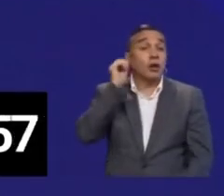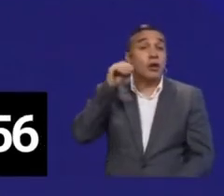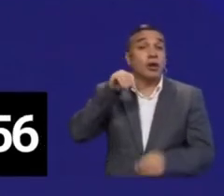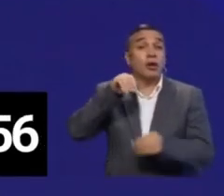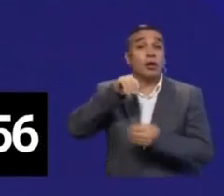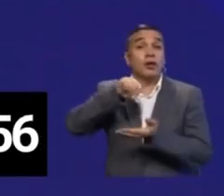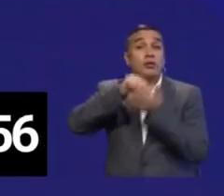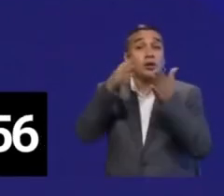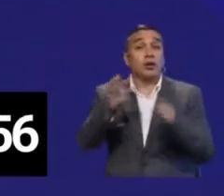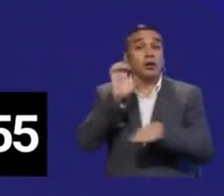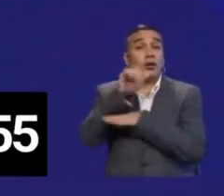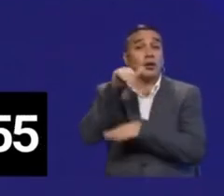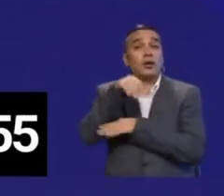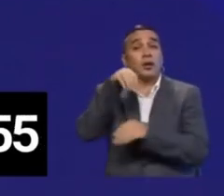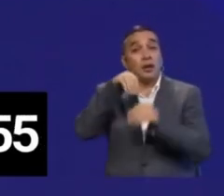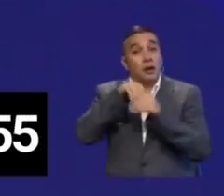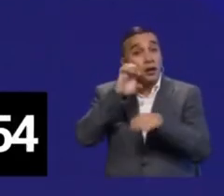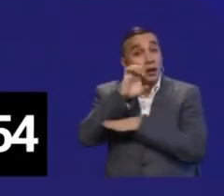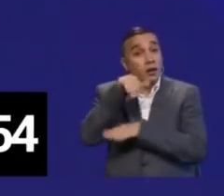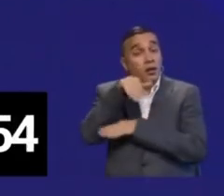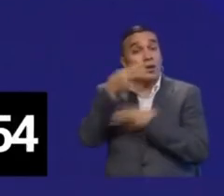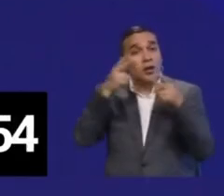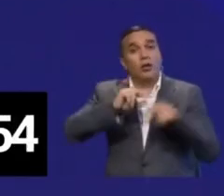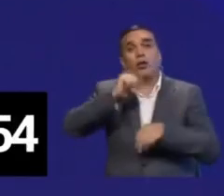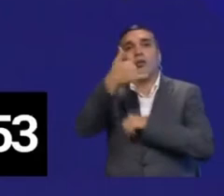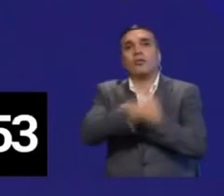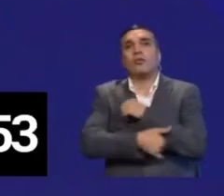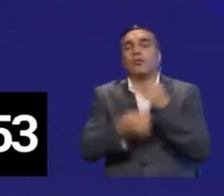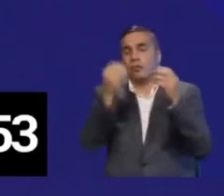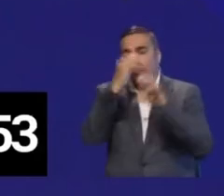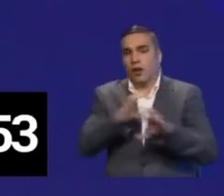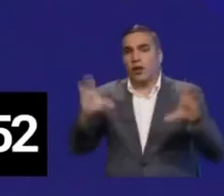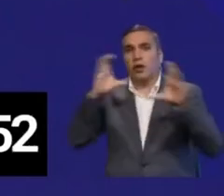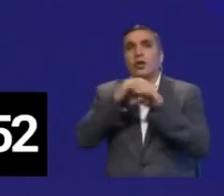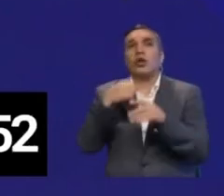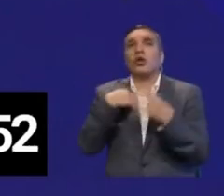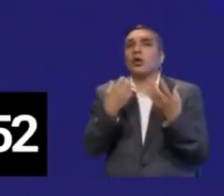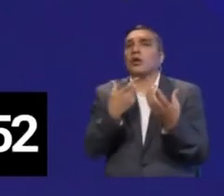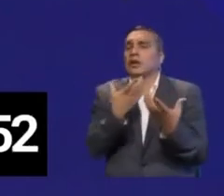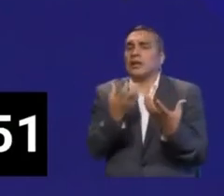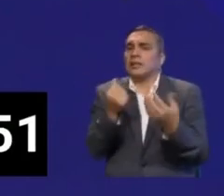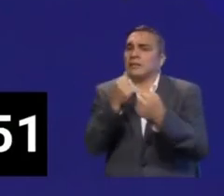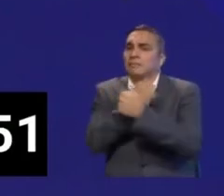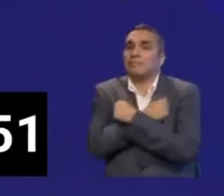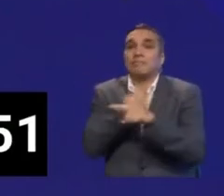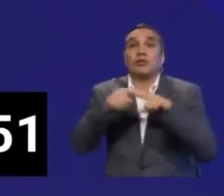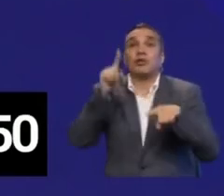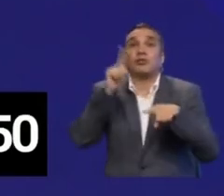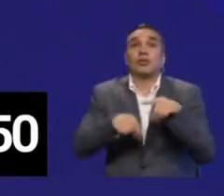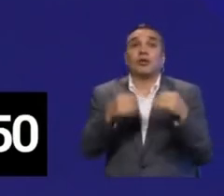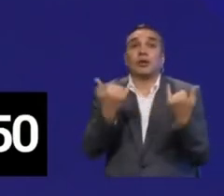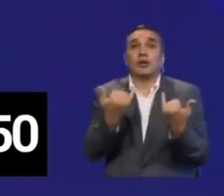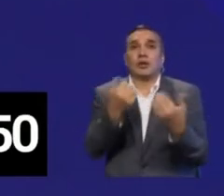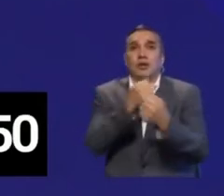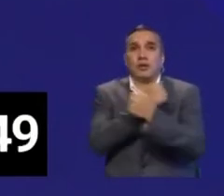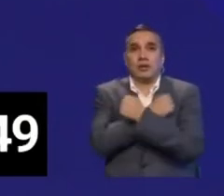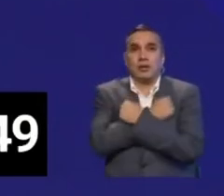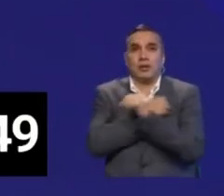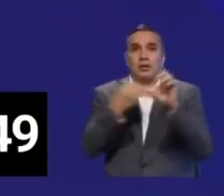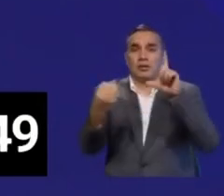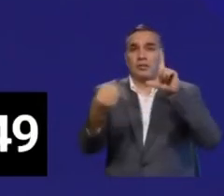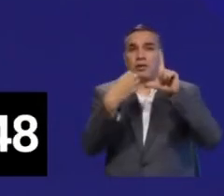y fuera del país, buenas noches. Me encantaría darles un abrazo presencial, pero no puedo. Por ahora les mando un abrazo